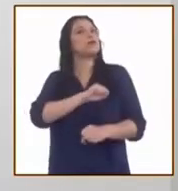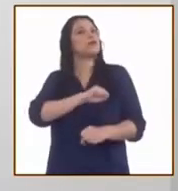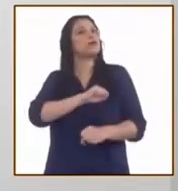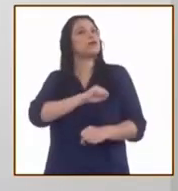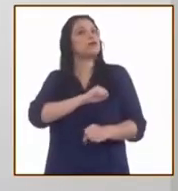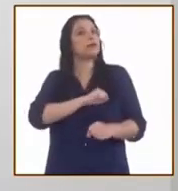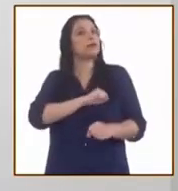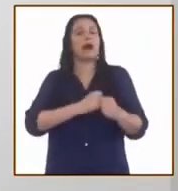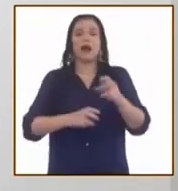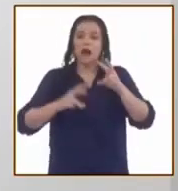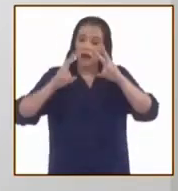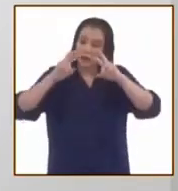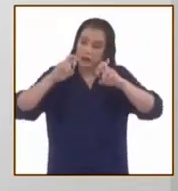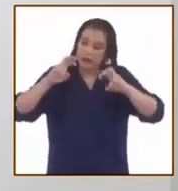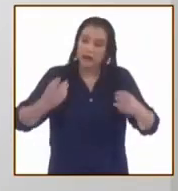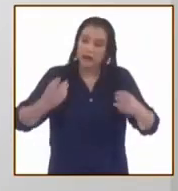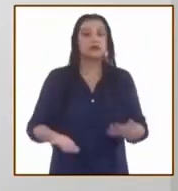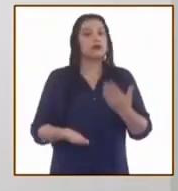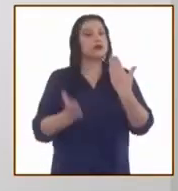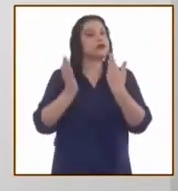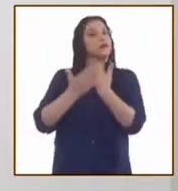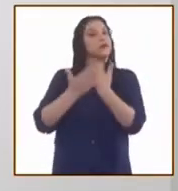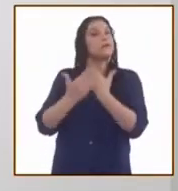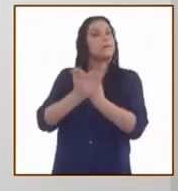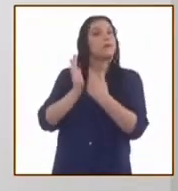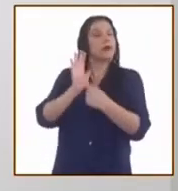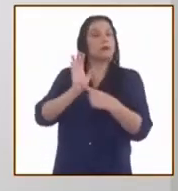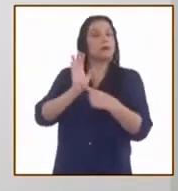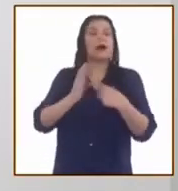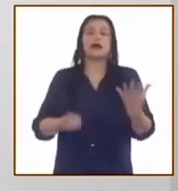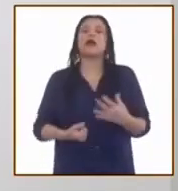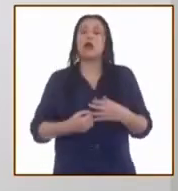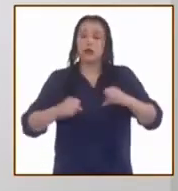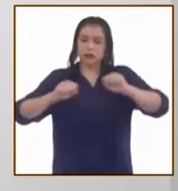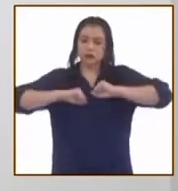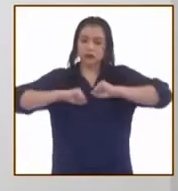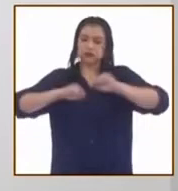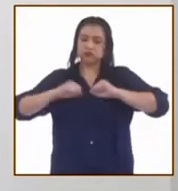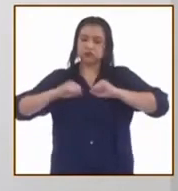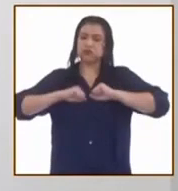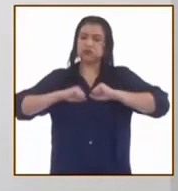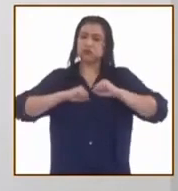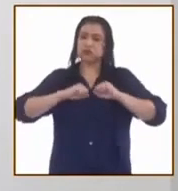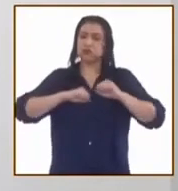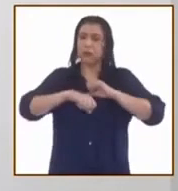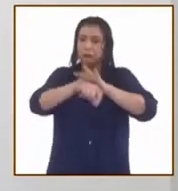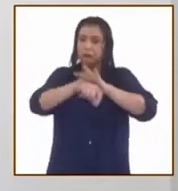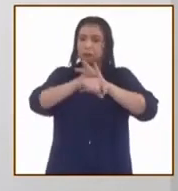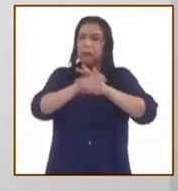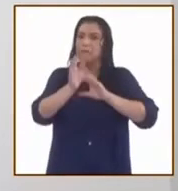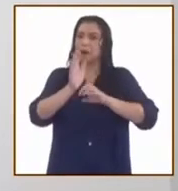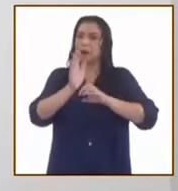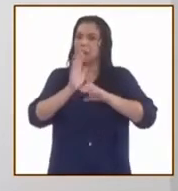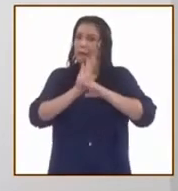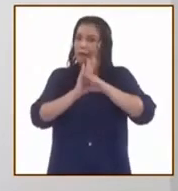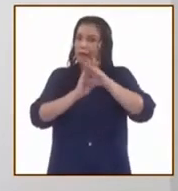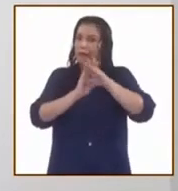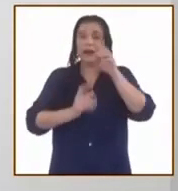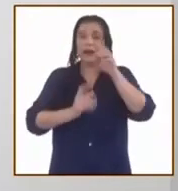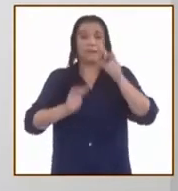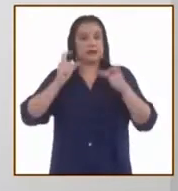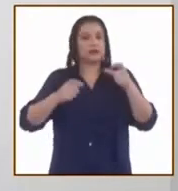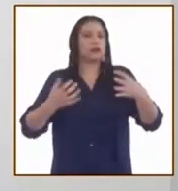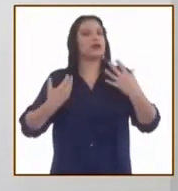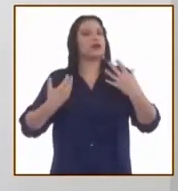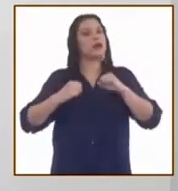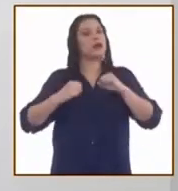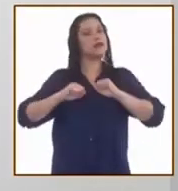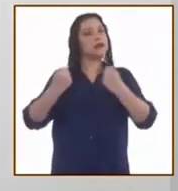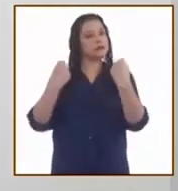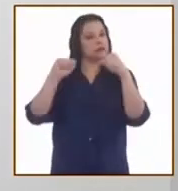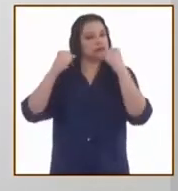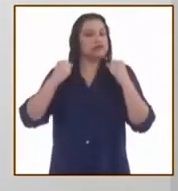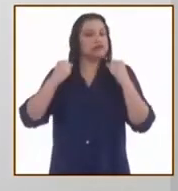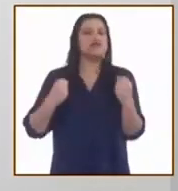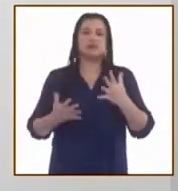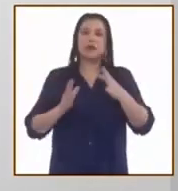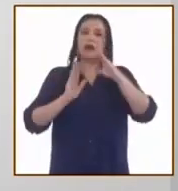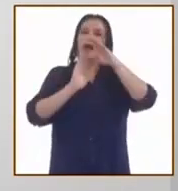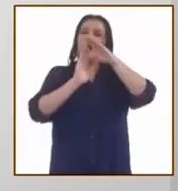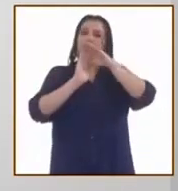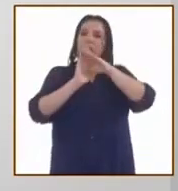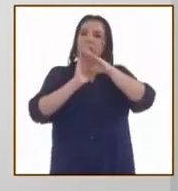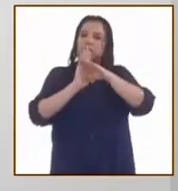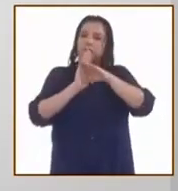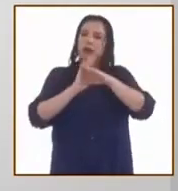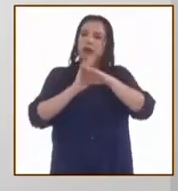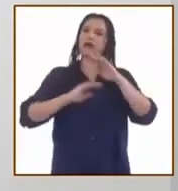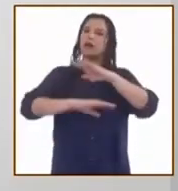Estudios demuestran que la frecuencia cardíaca aumenta con los ejercicios físicos y las personas que hacen deporte reducen su frecuencia cardíaca